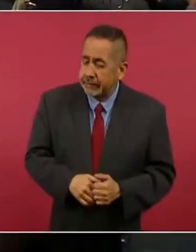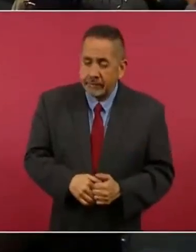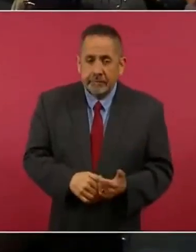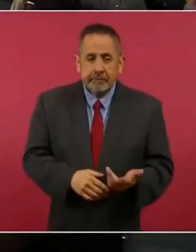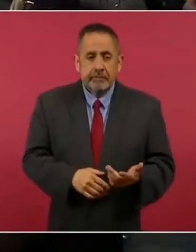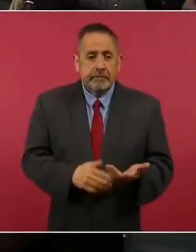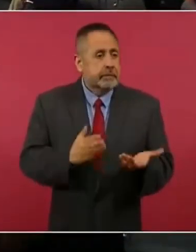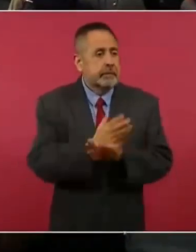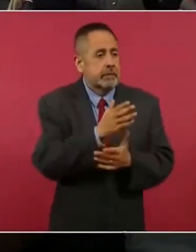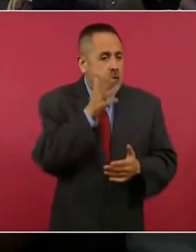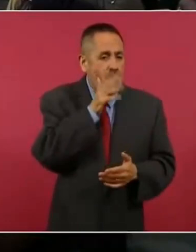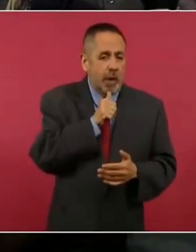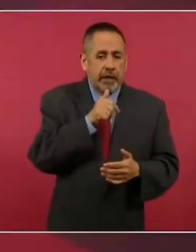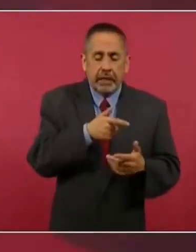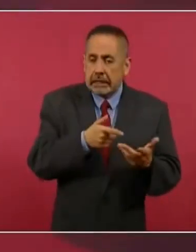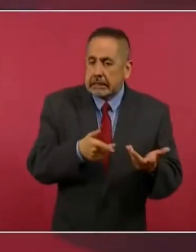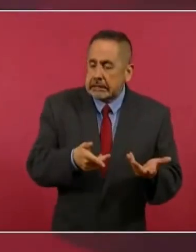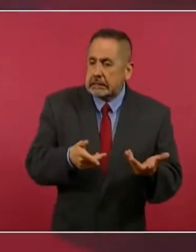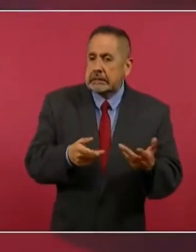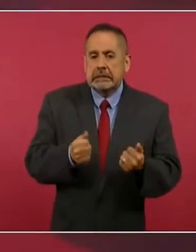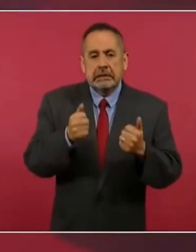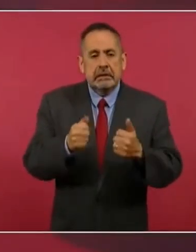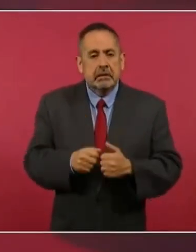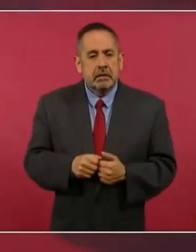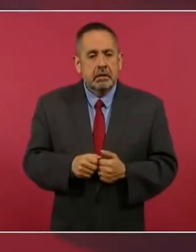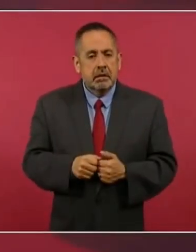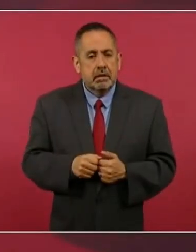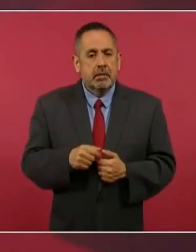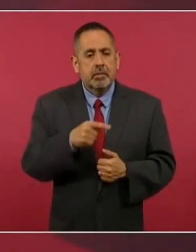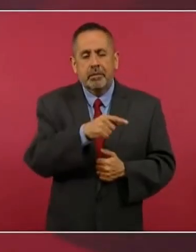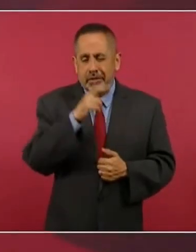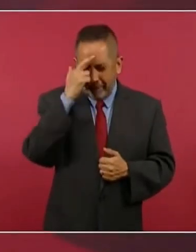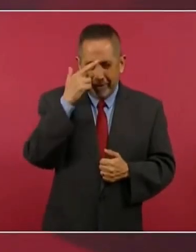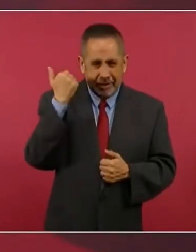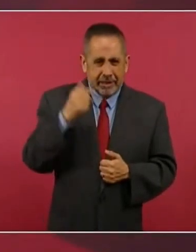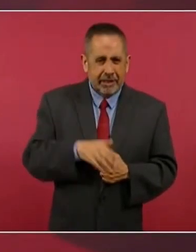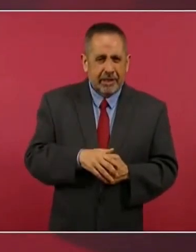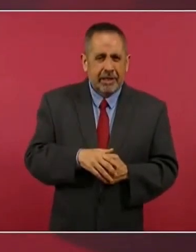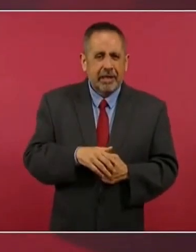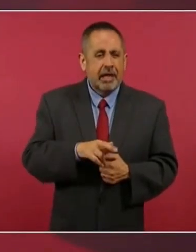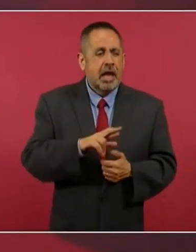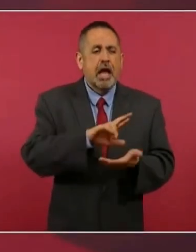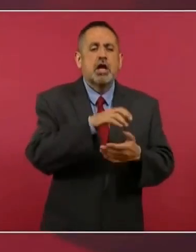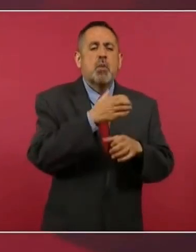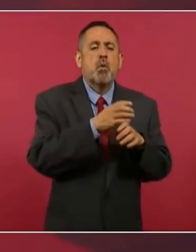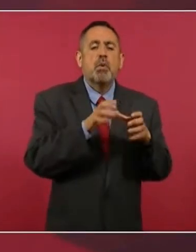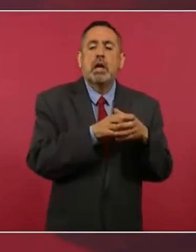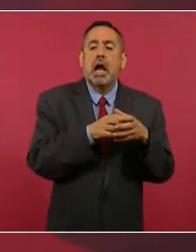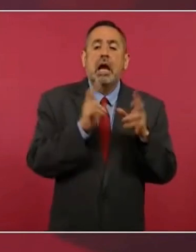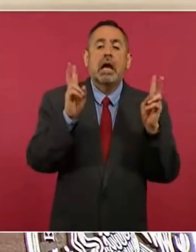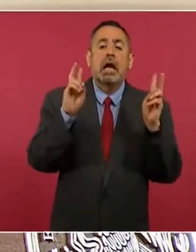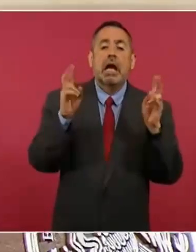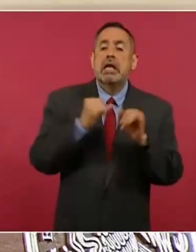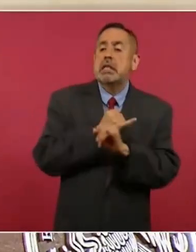para intervenir, porque era la República de los independientes,